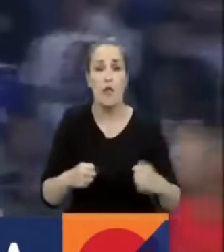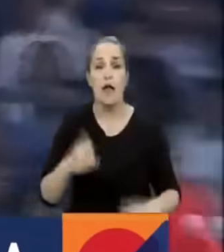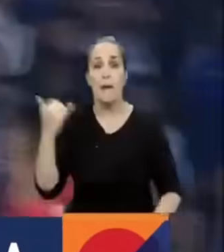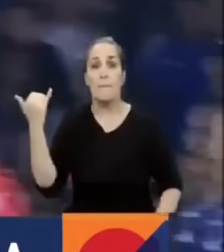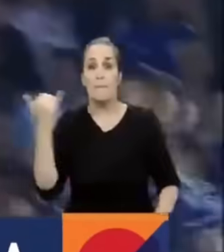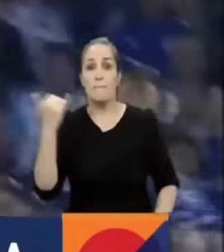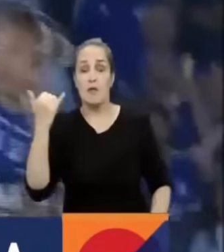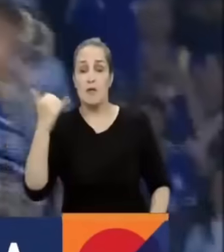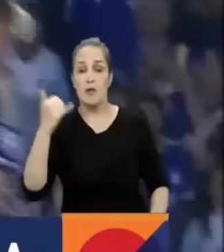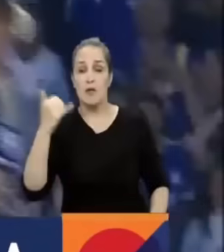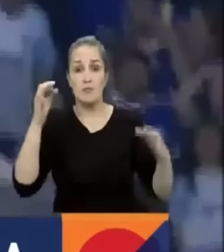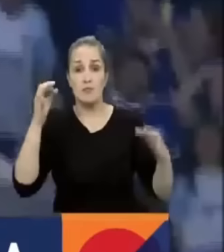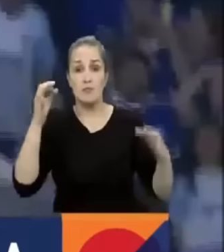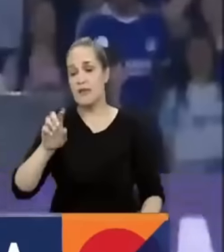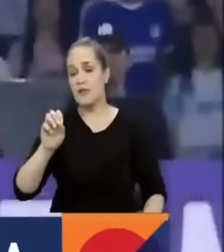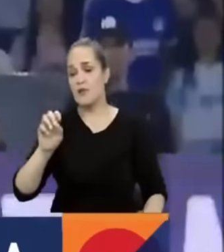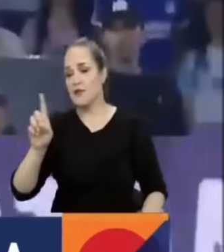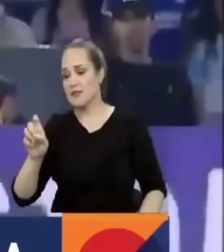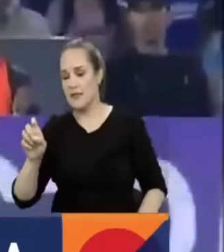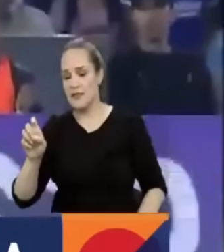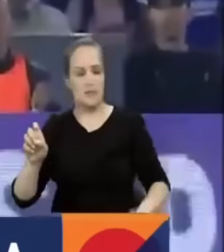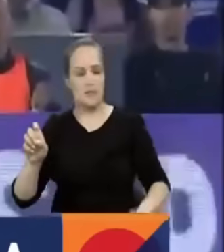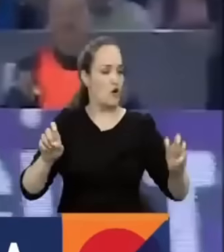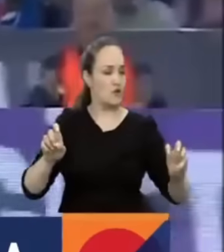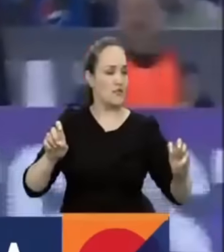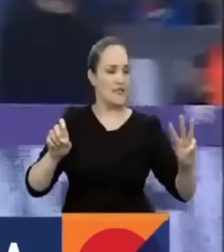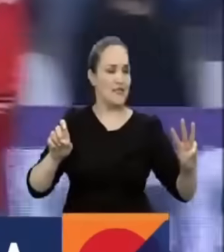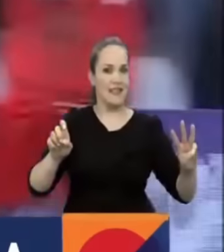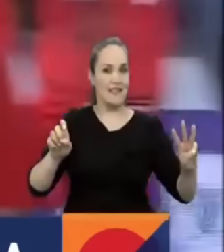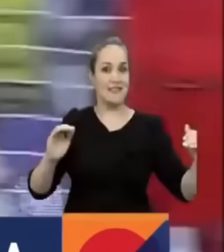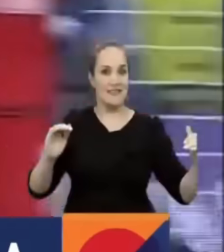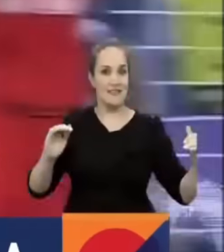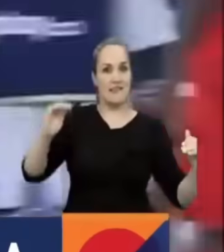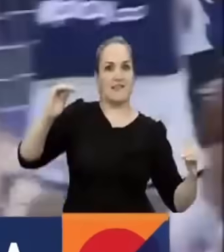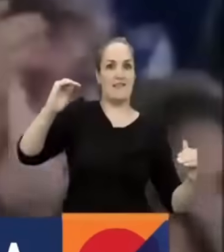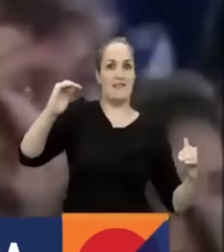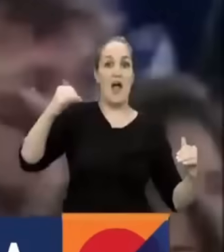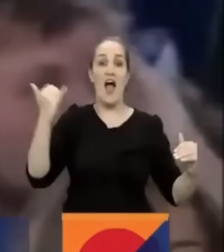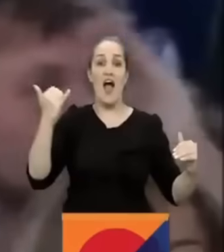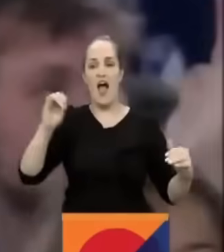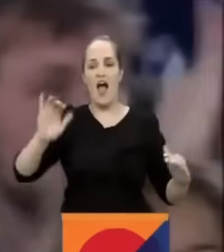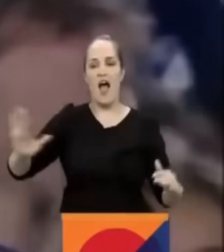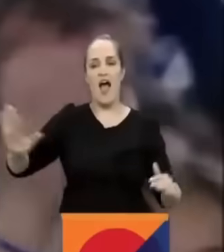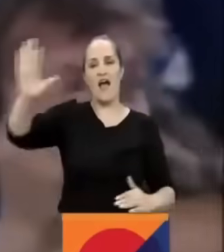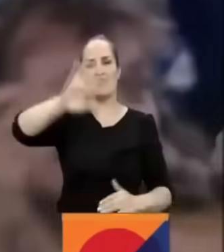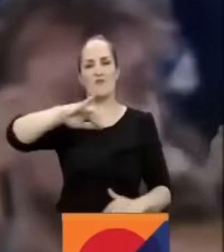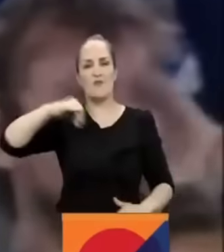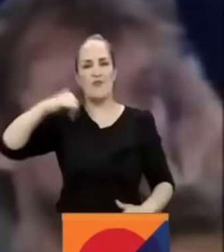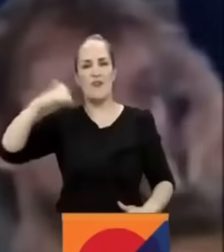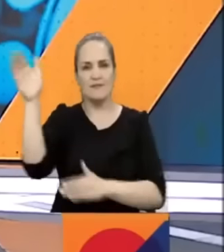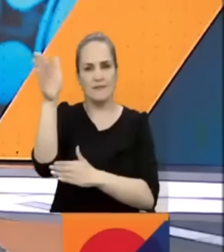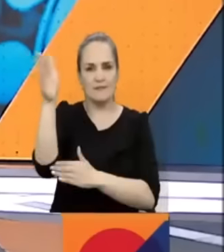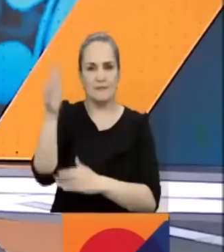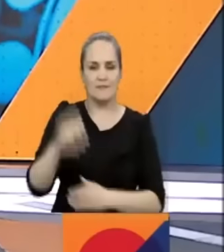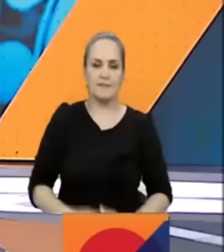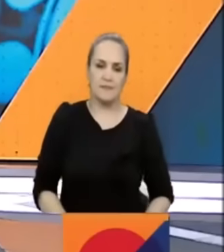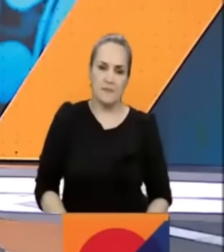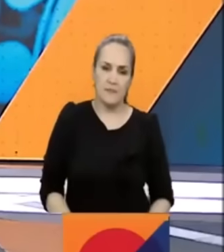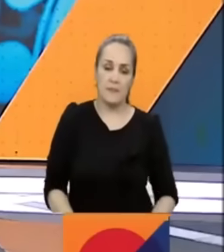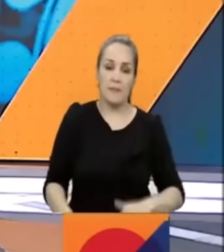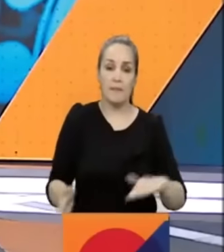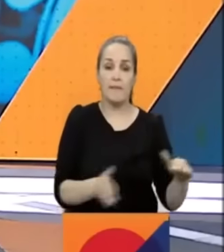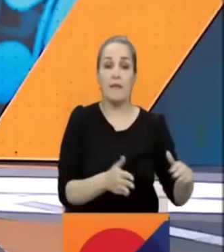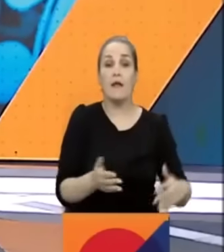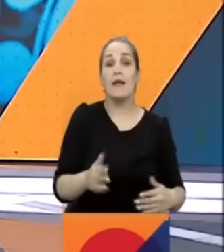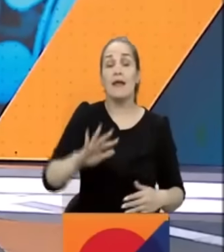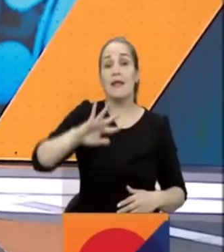a 106 contra 83 de los rojos. El clásico sigue siendo azul, pintado de azul. En el desarrollo